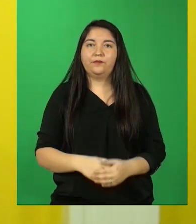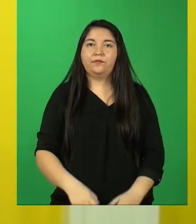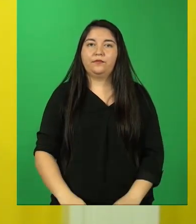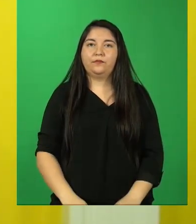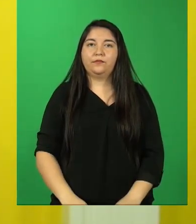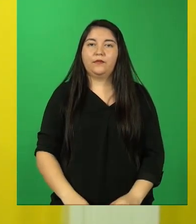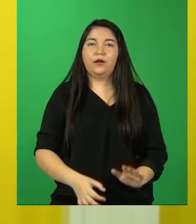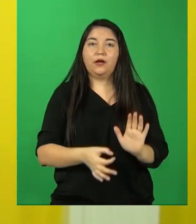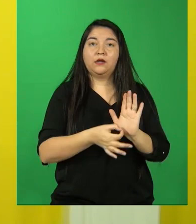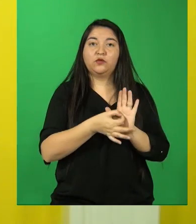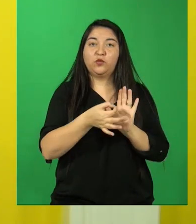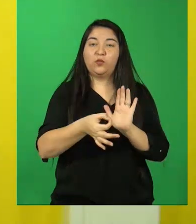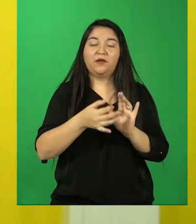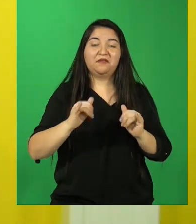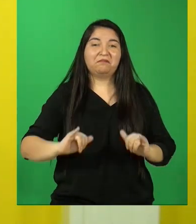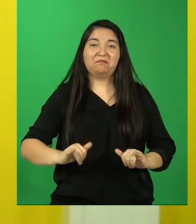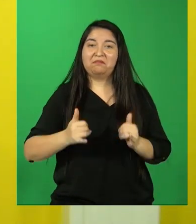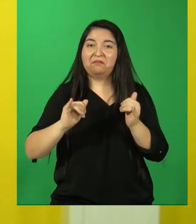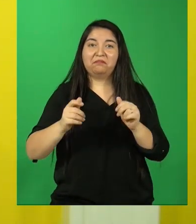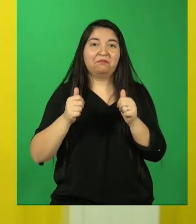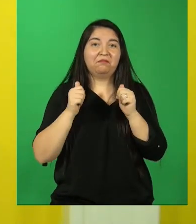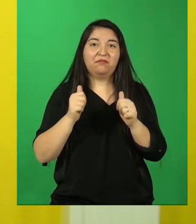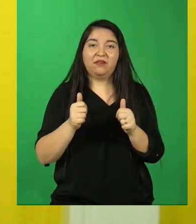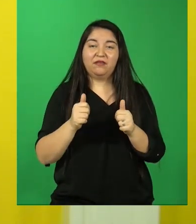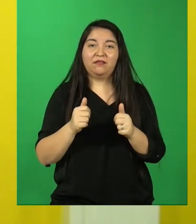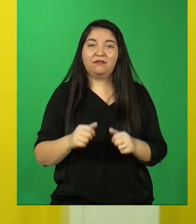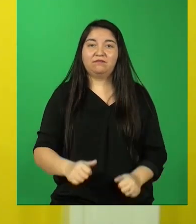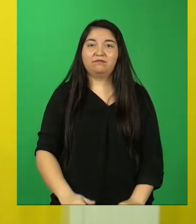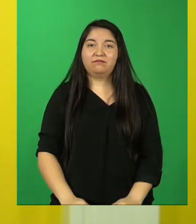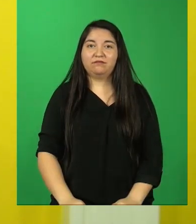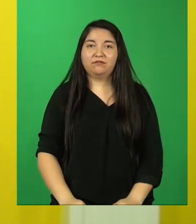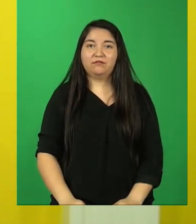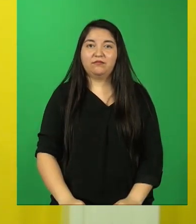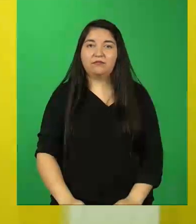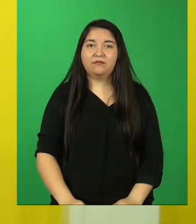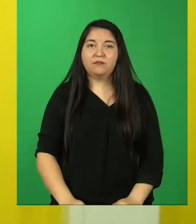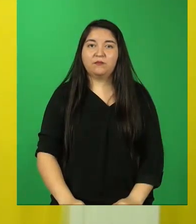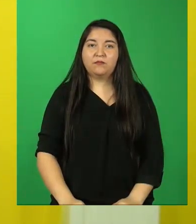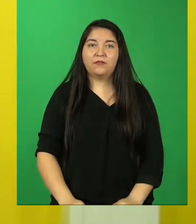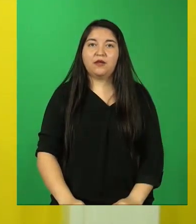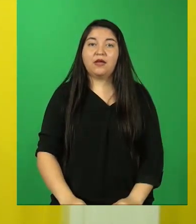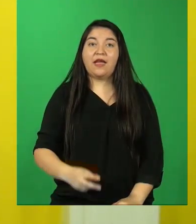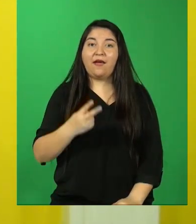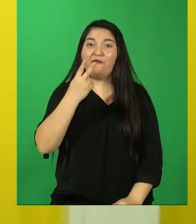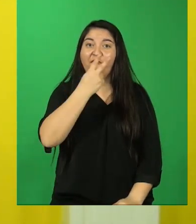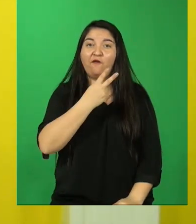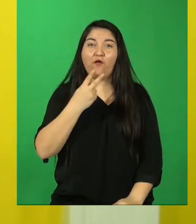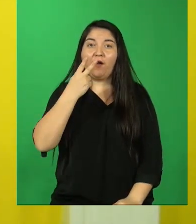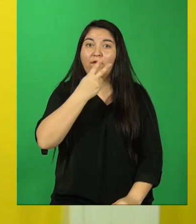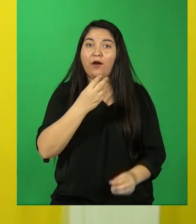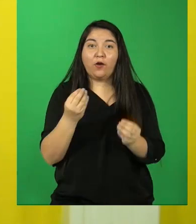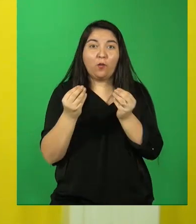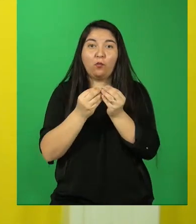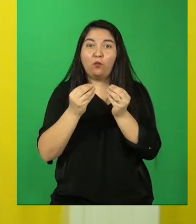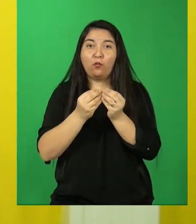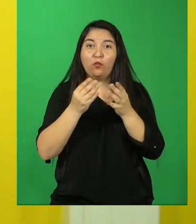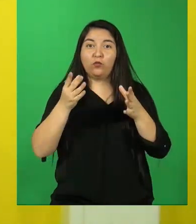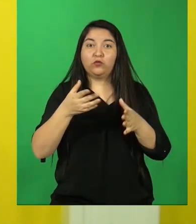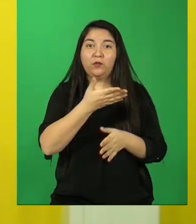Es un cuento muy entretenido, leo, tiene bastante vocabulario, van a ampliar